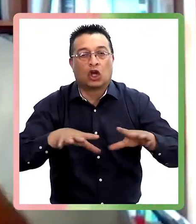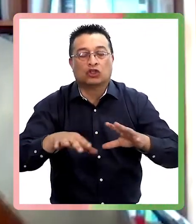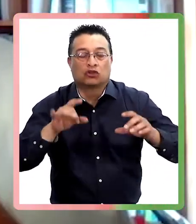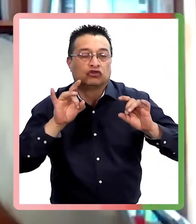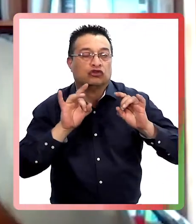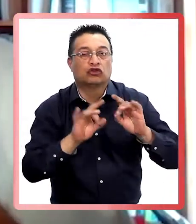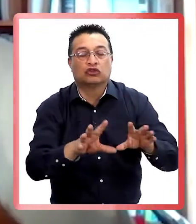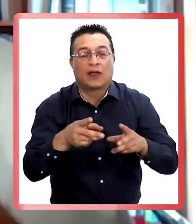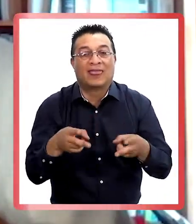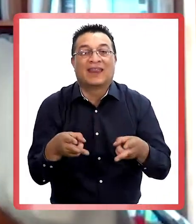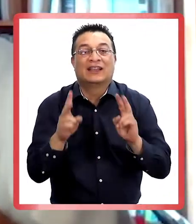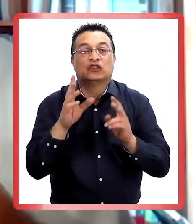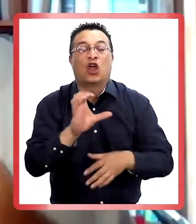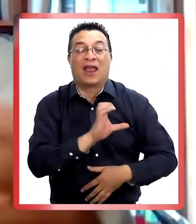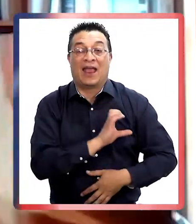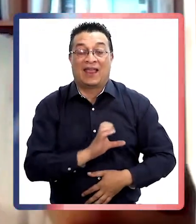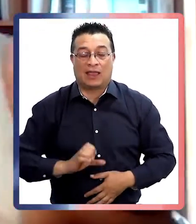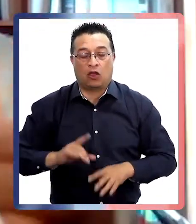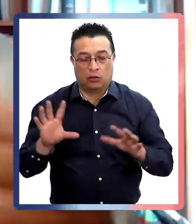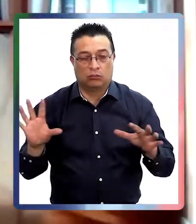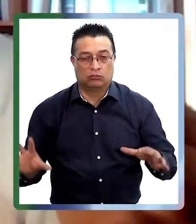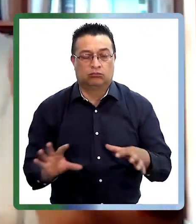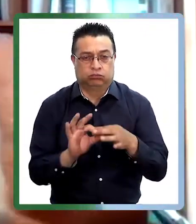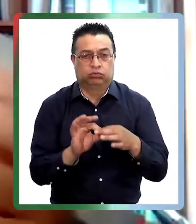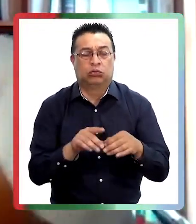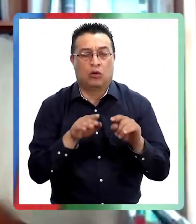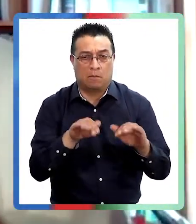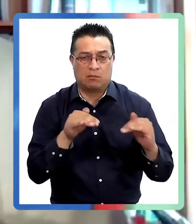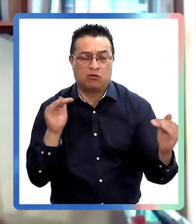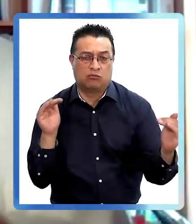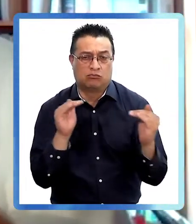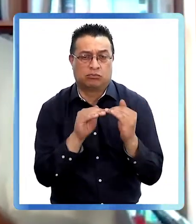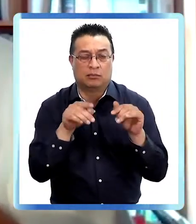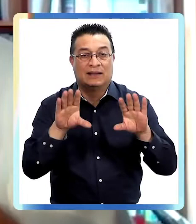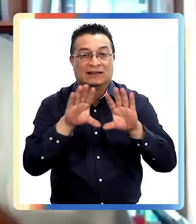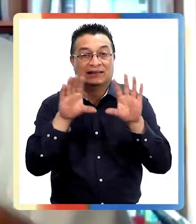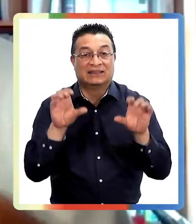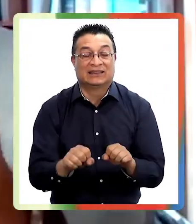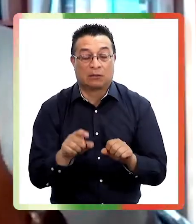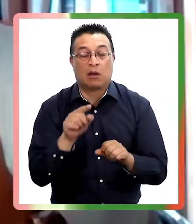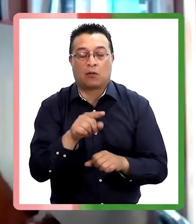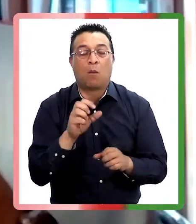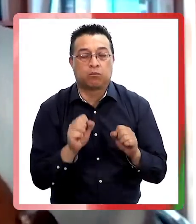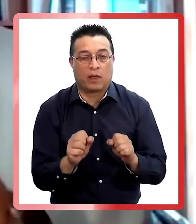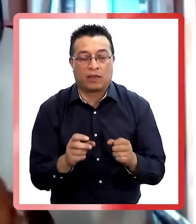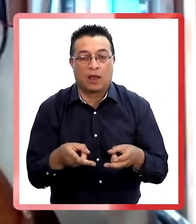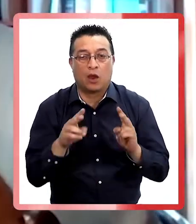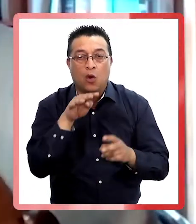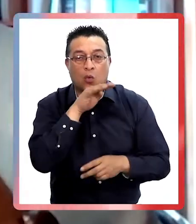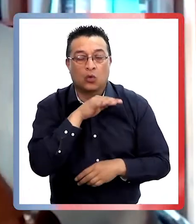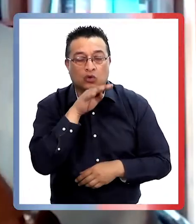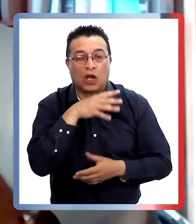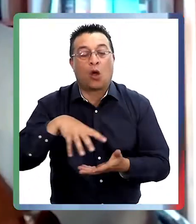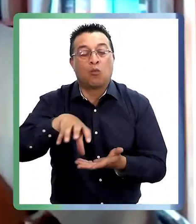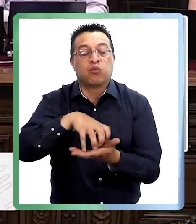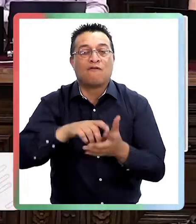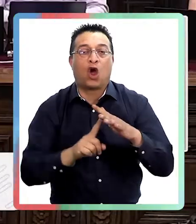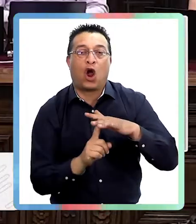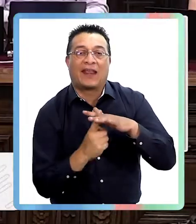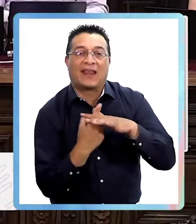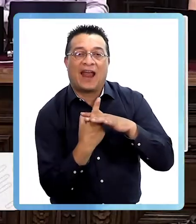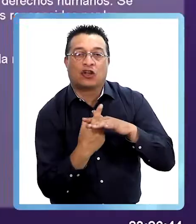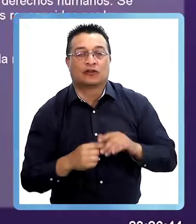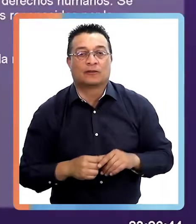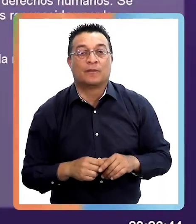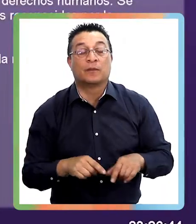que son propias del derecho del Estado, va a existir conjuntamente o paralelamente un sistema que es el que van a poder utilizar los pueblos originarios. Este